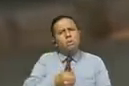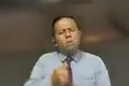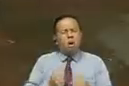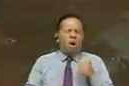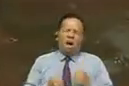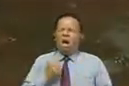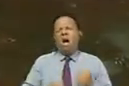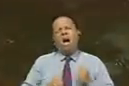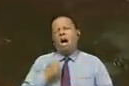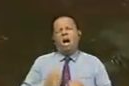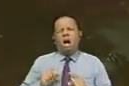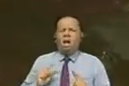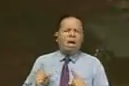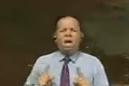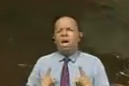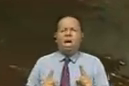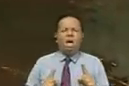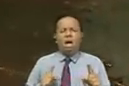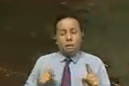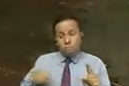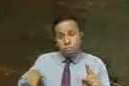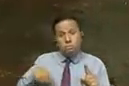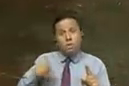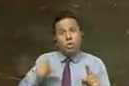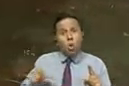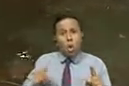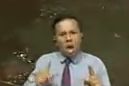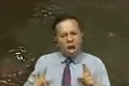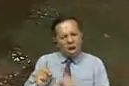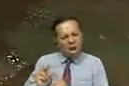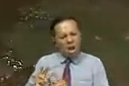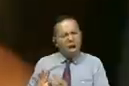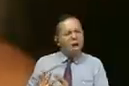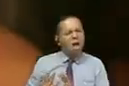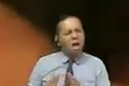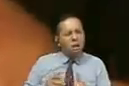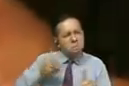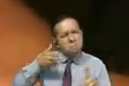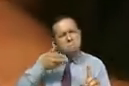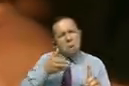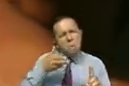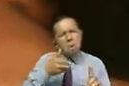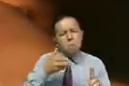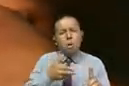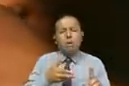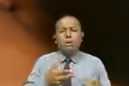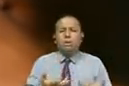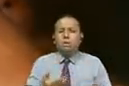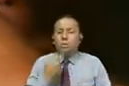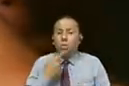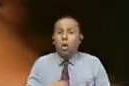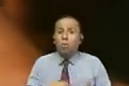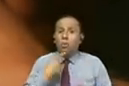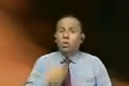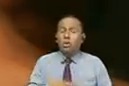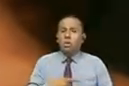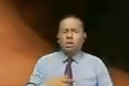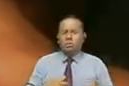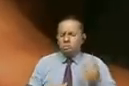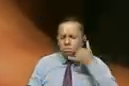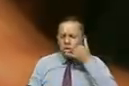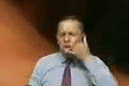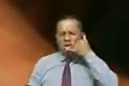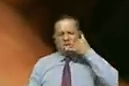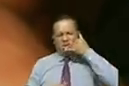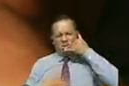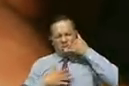él, los asesinos que no pararon hasta verlo caer. Me llamaron porque dice la niña está encerrada y una balacera. Yo